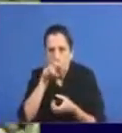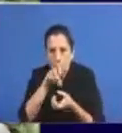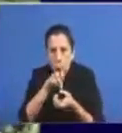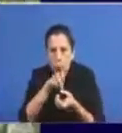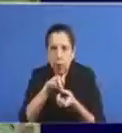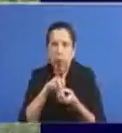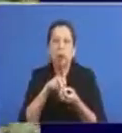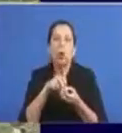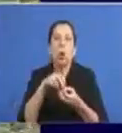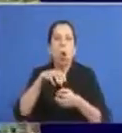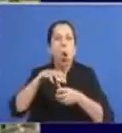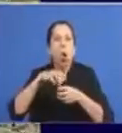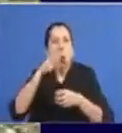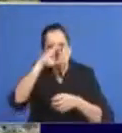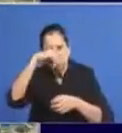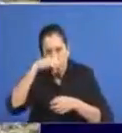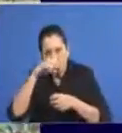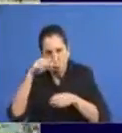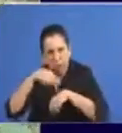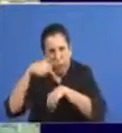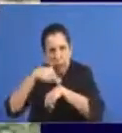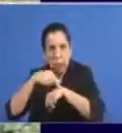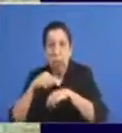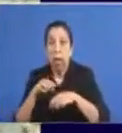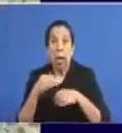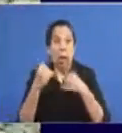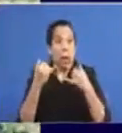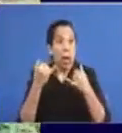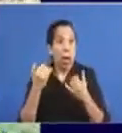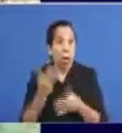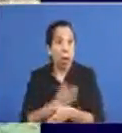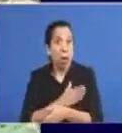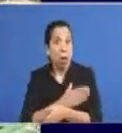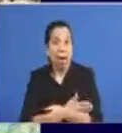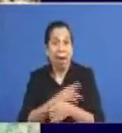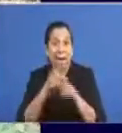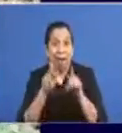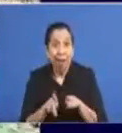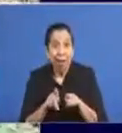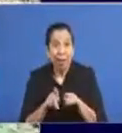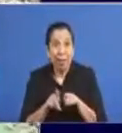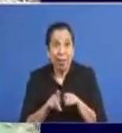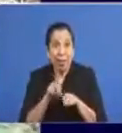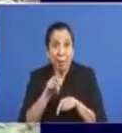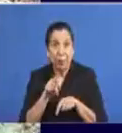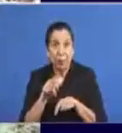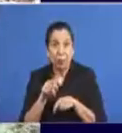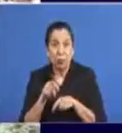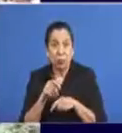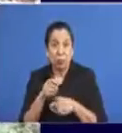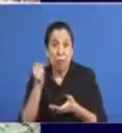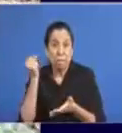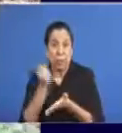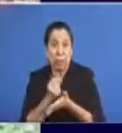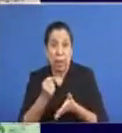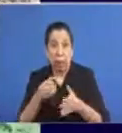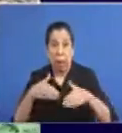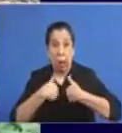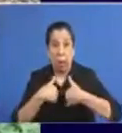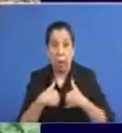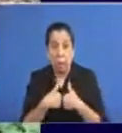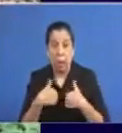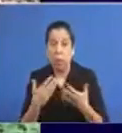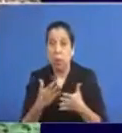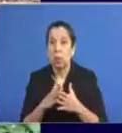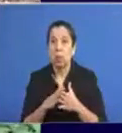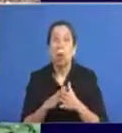días. Entonces ya las personas no están matando los animales como antes, por lo menos aquí en el área del Valle de Antón y en zonas aledañas. Nos llaman para esto. Para esto